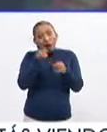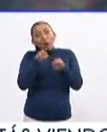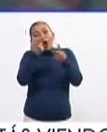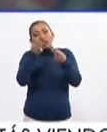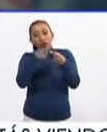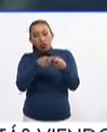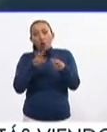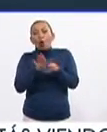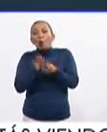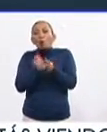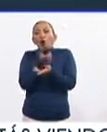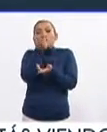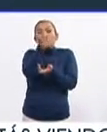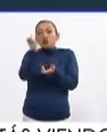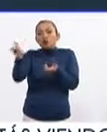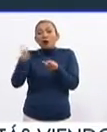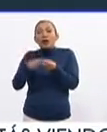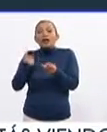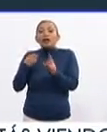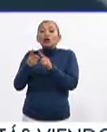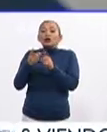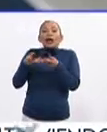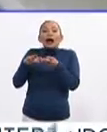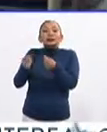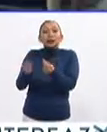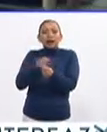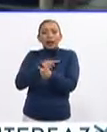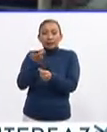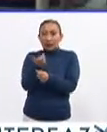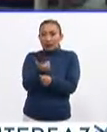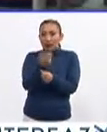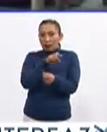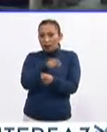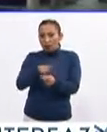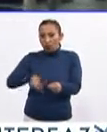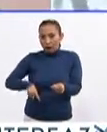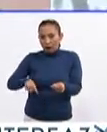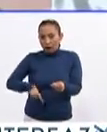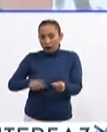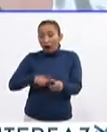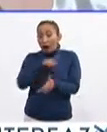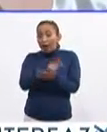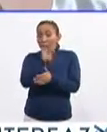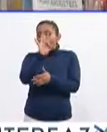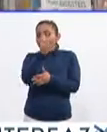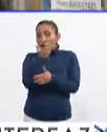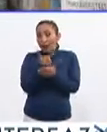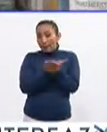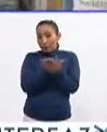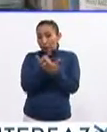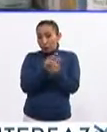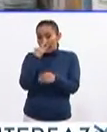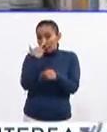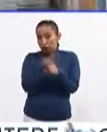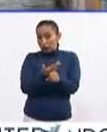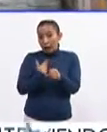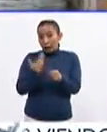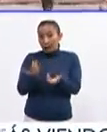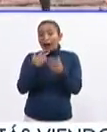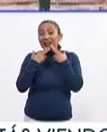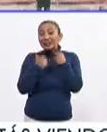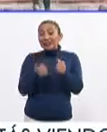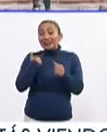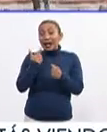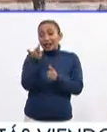cantidad, forma de distribución y destino que se le dará a los recursos públicos. De acuerdo con la Ley Federal de Presupuesto y Responsabilidad